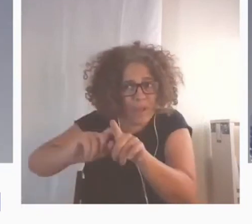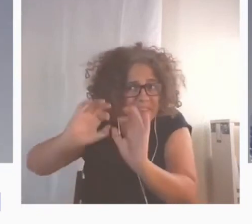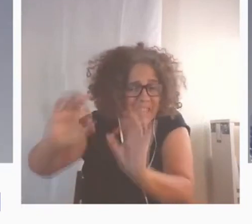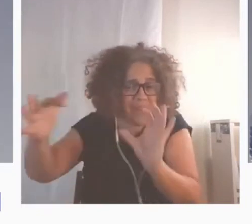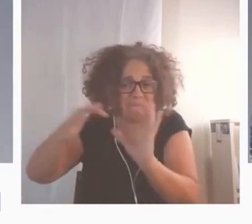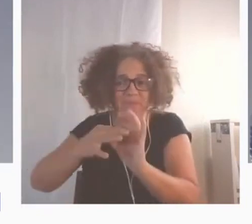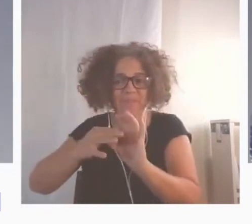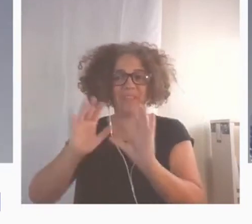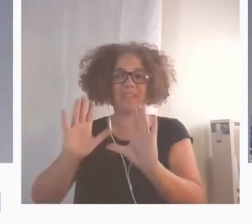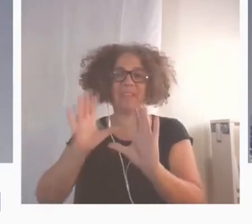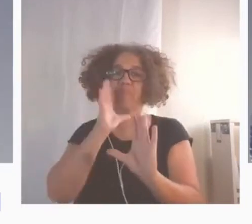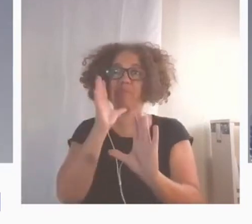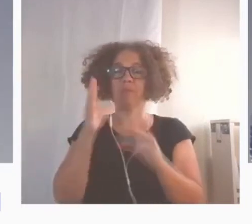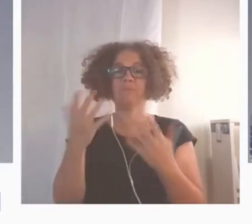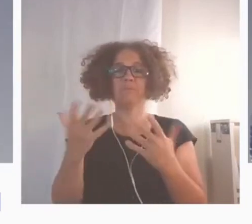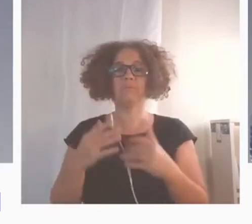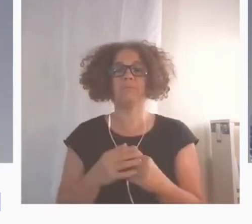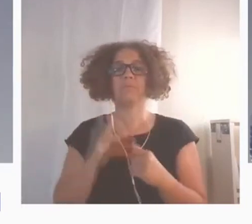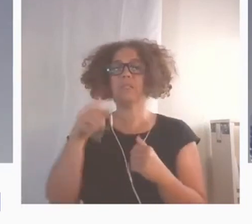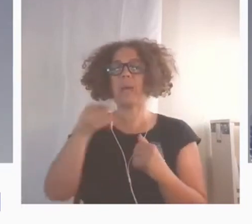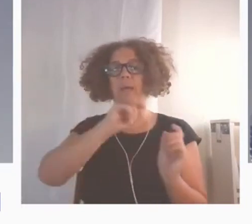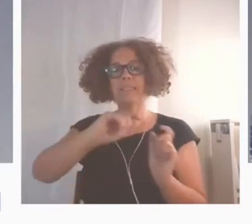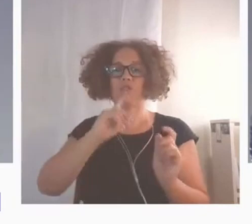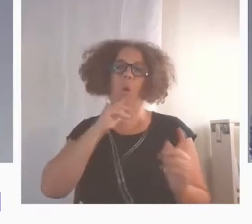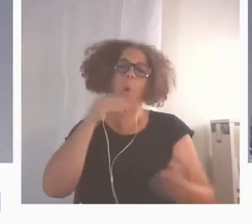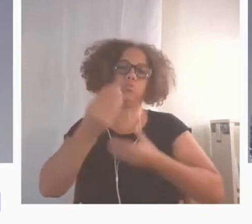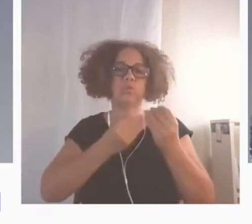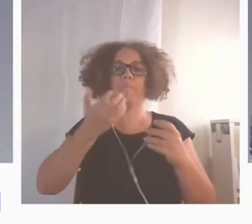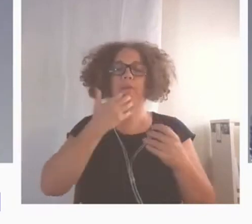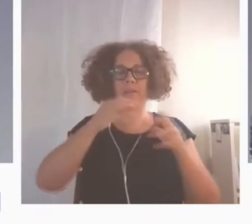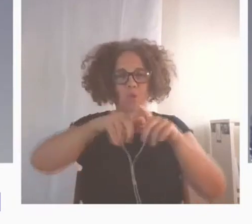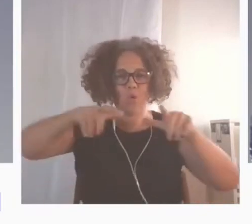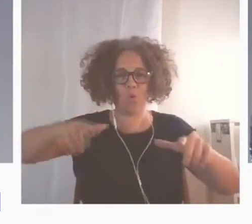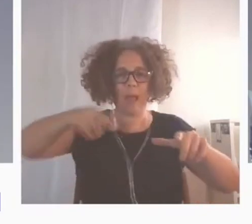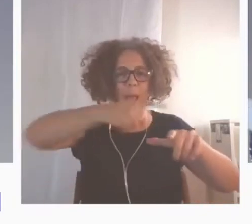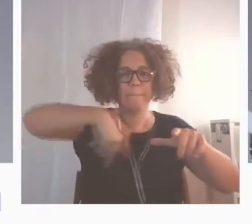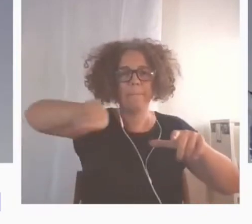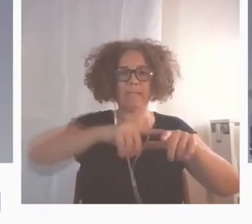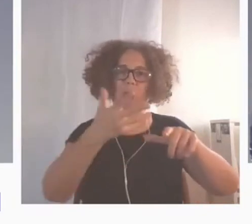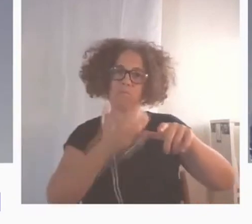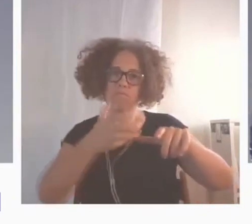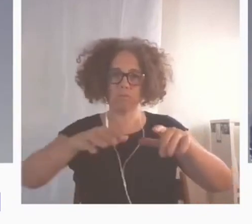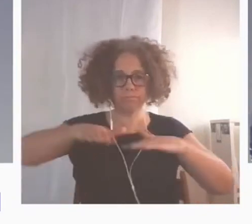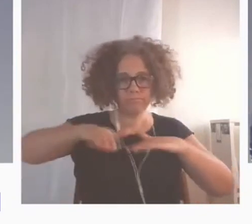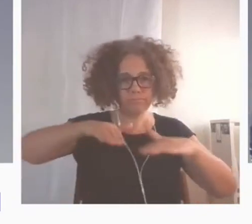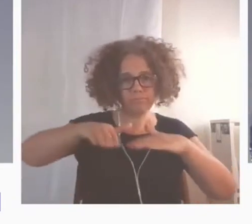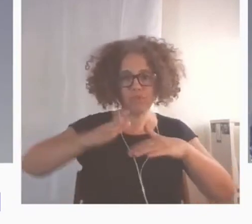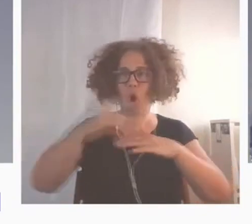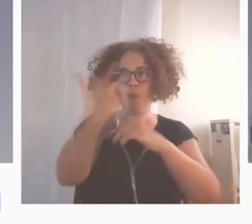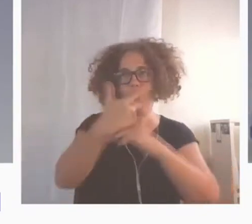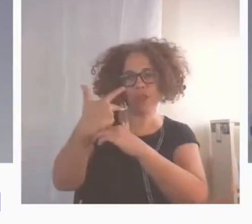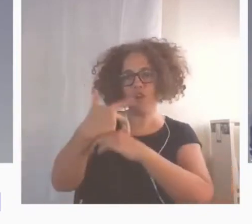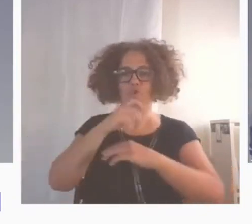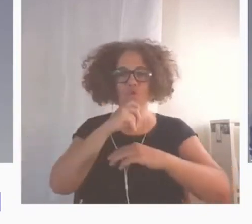que los jóvenes lo escuchan más, por ejemplo, enseñando a utilizar cómo grabar, cómo hacer su video, cómo hacer